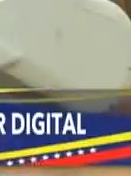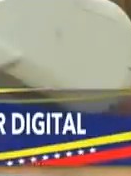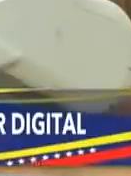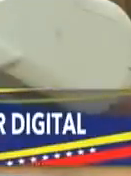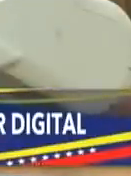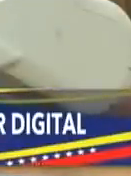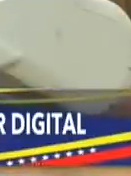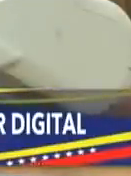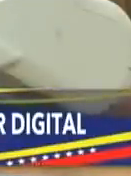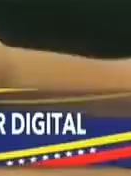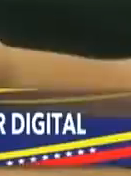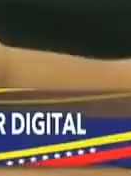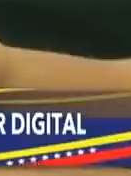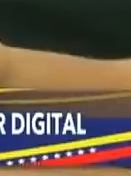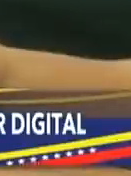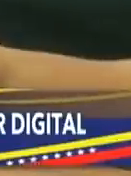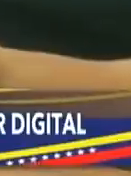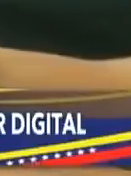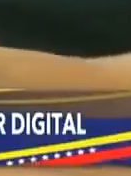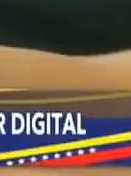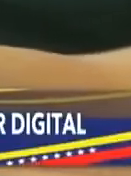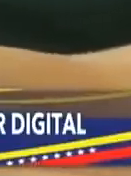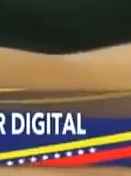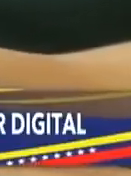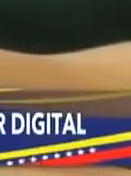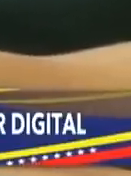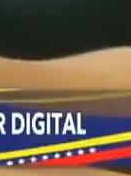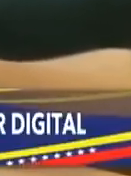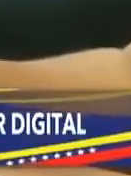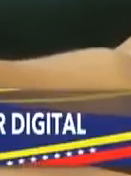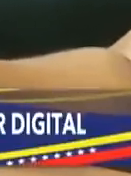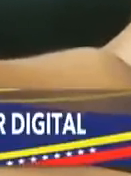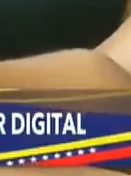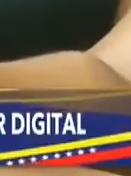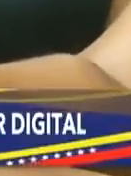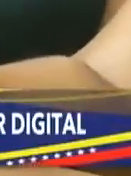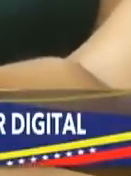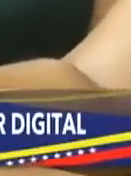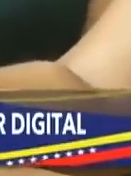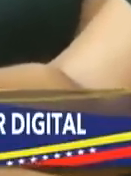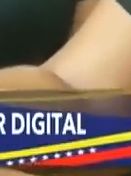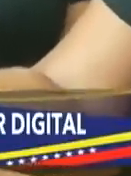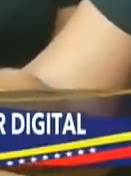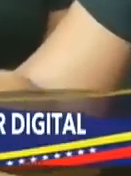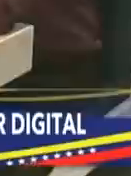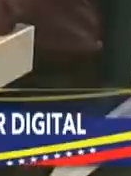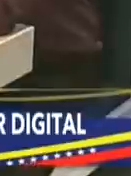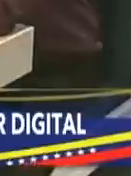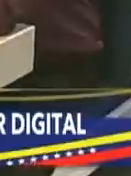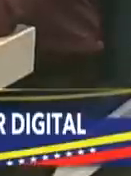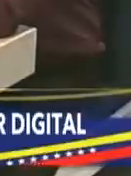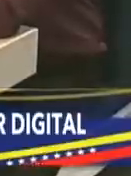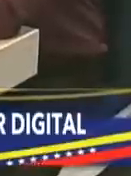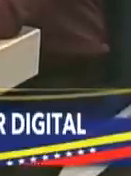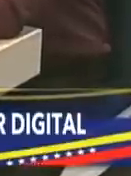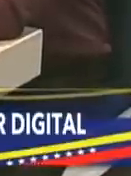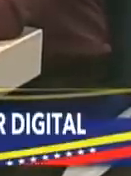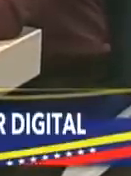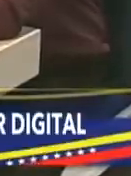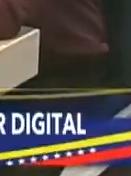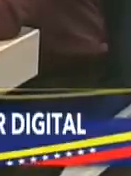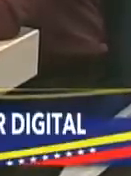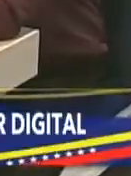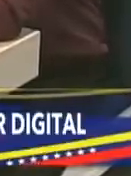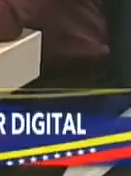la facilitación pues de hacer sus ruedas de negocio, de compartir, de que los representantes